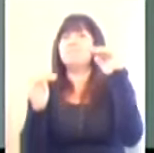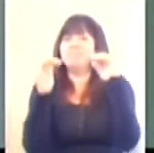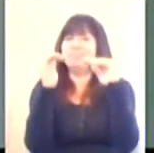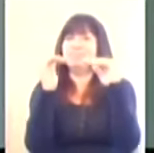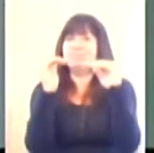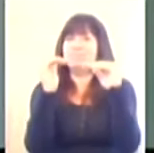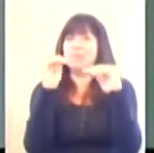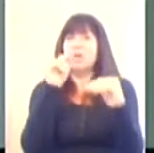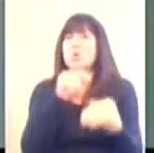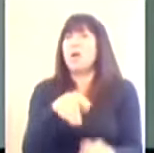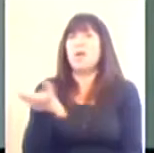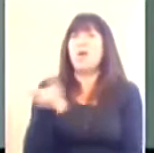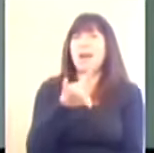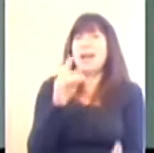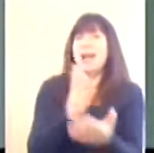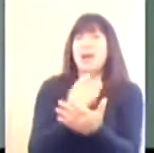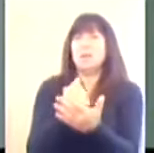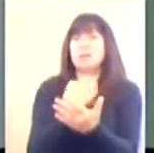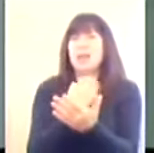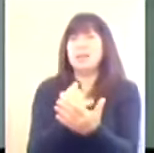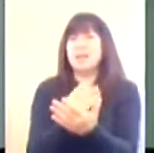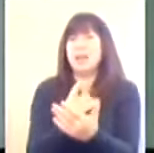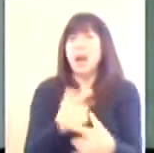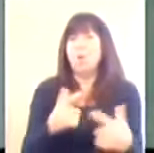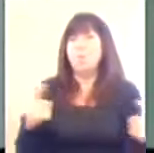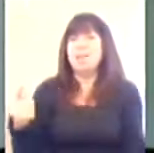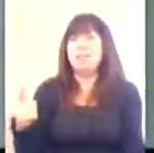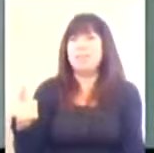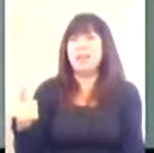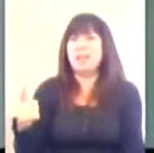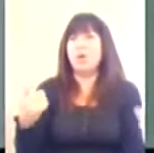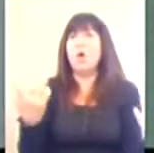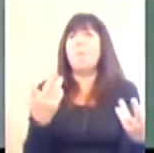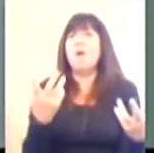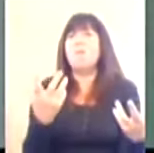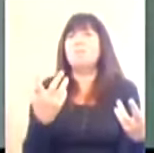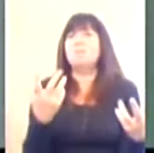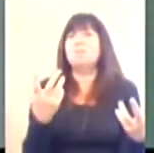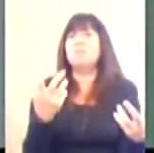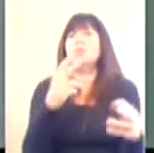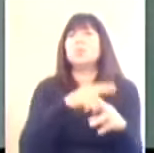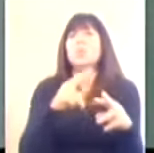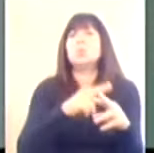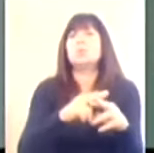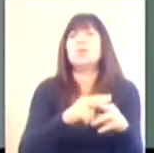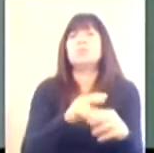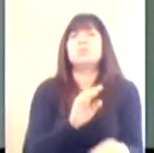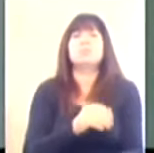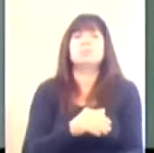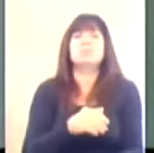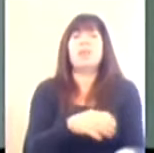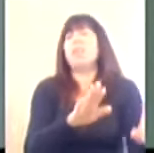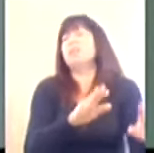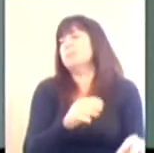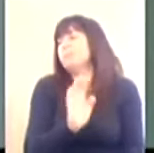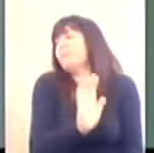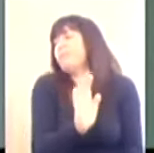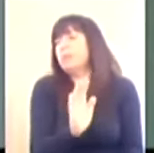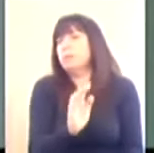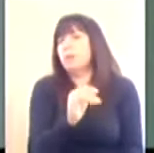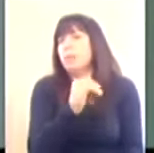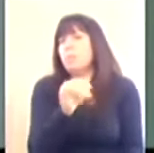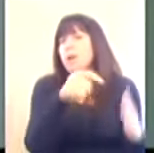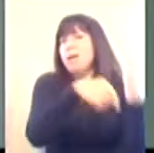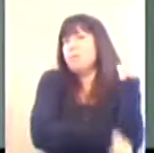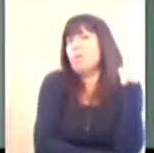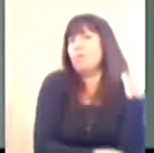no escoger la estrategia de aumentar el nivel del agua para que el iceberg se esconda nuevamente, que sería netamente aumentar el poder adquisitivo, sino asumir